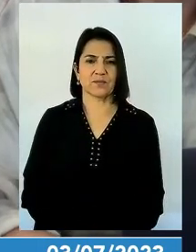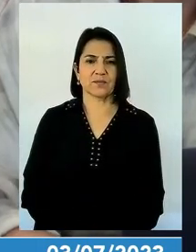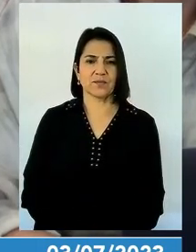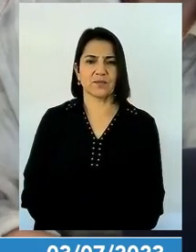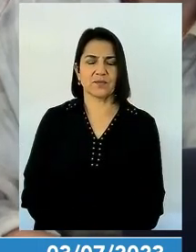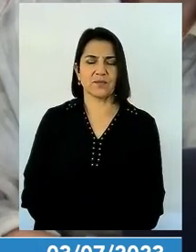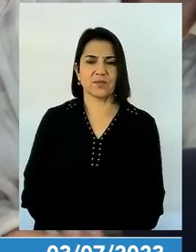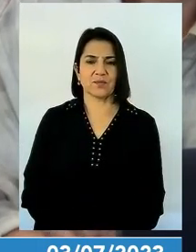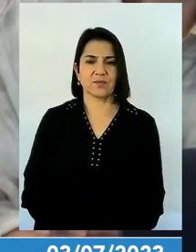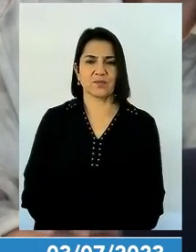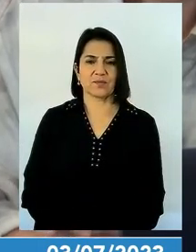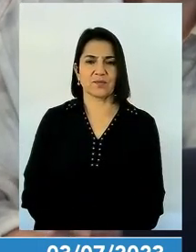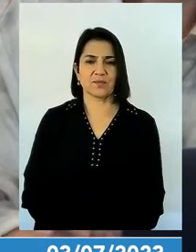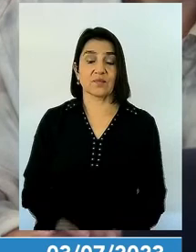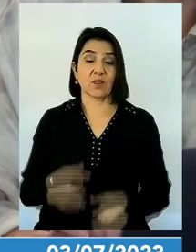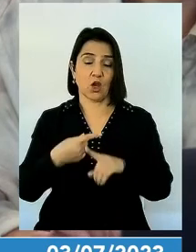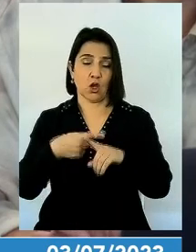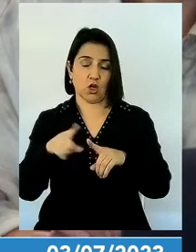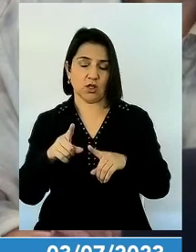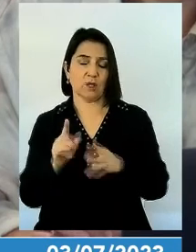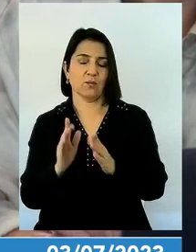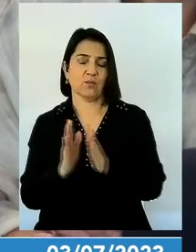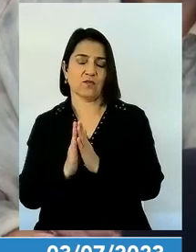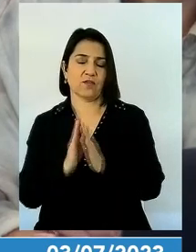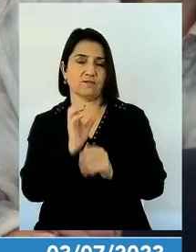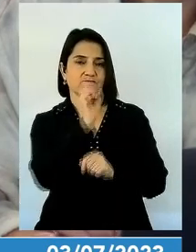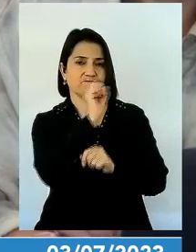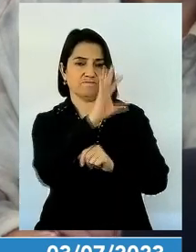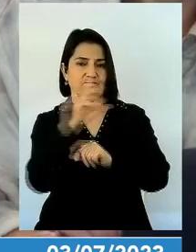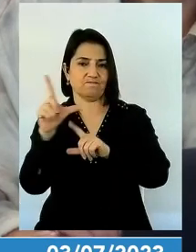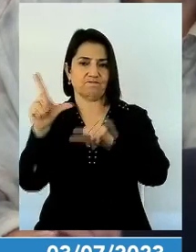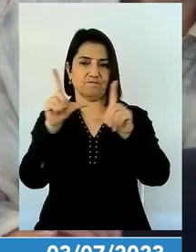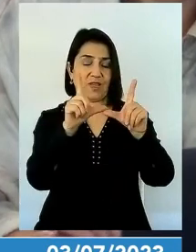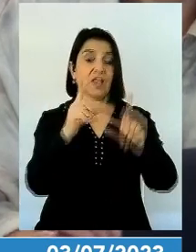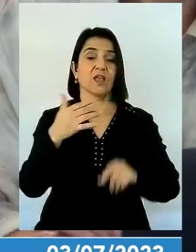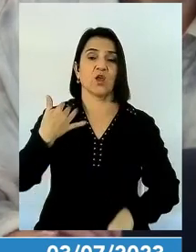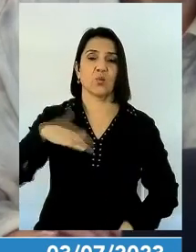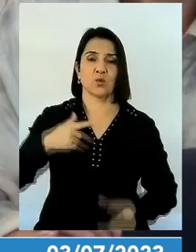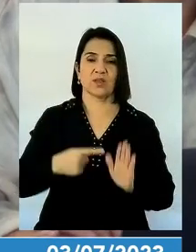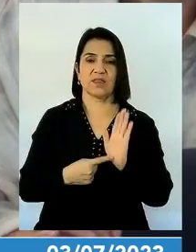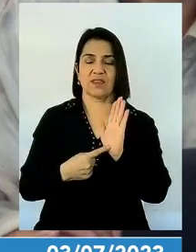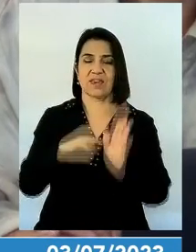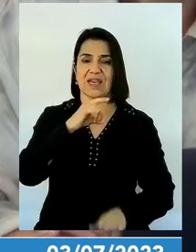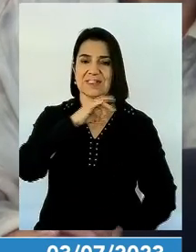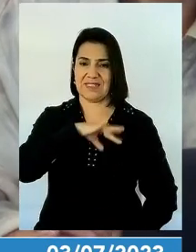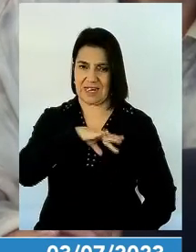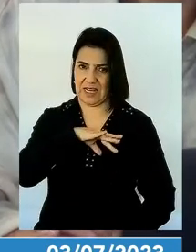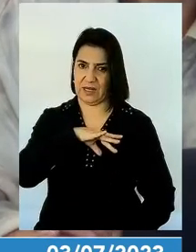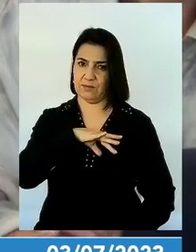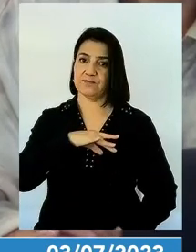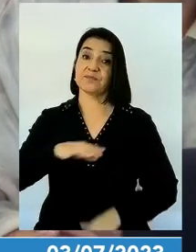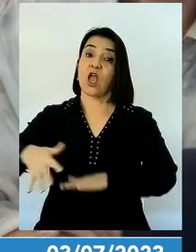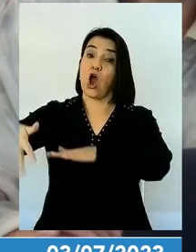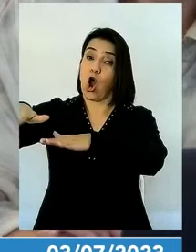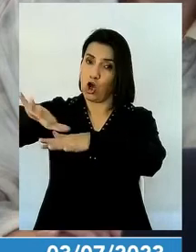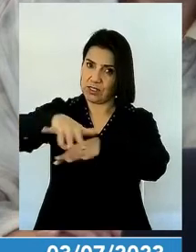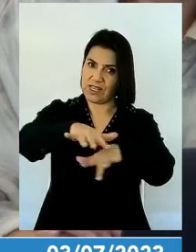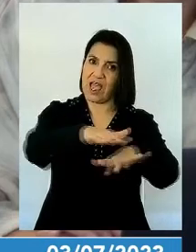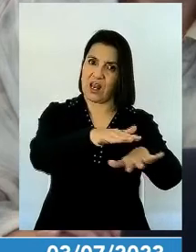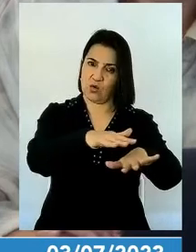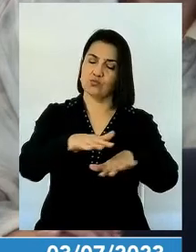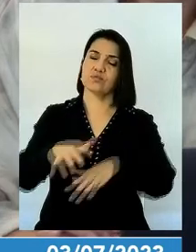Siguiente, por favor. También es importante destacar que Chile, como país oceánico, es